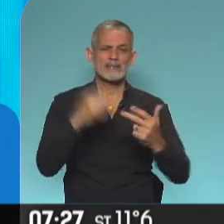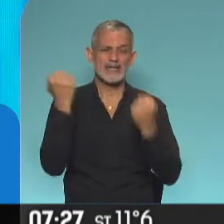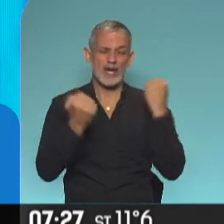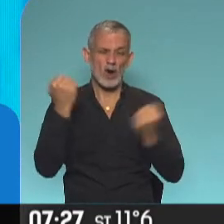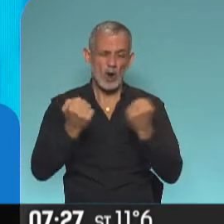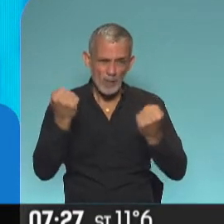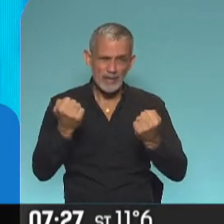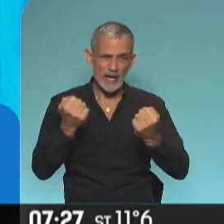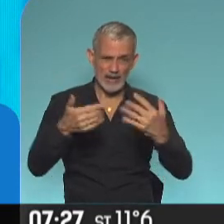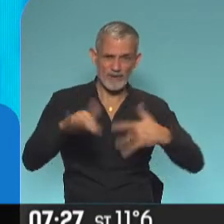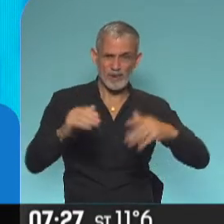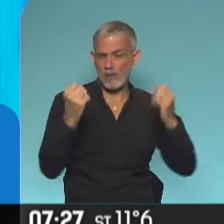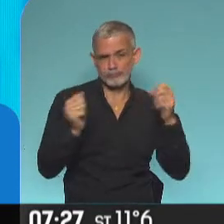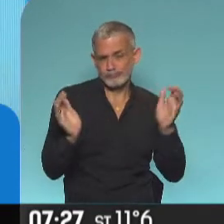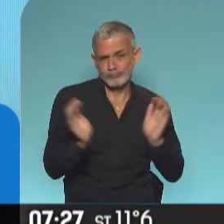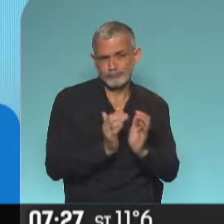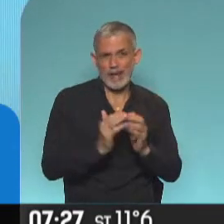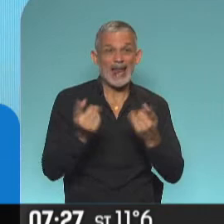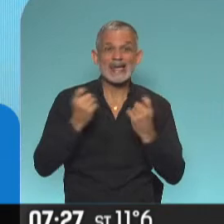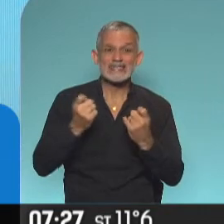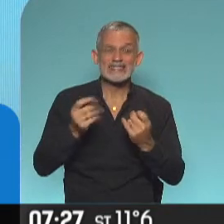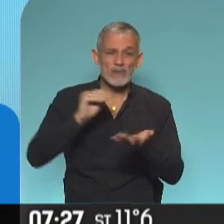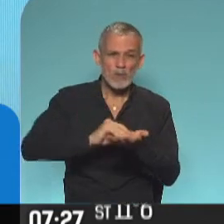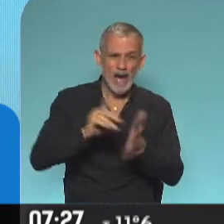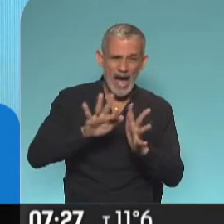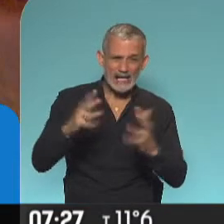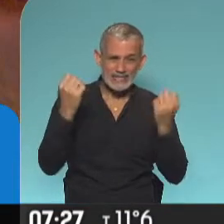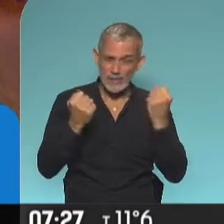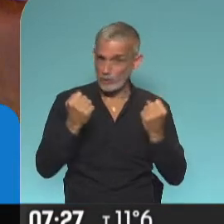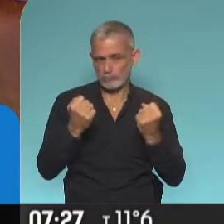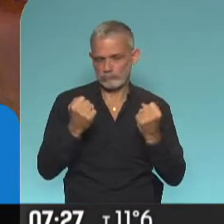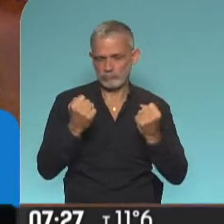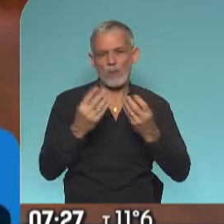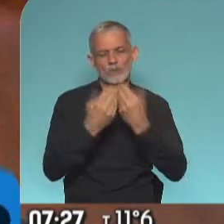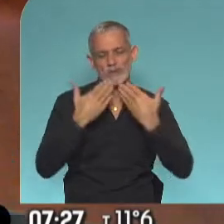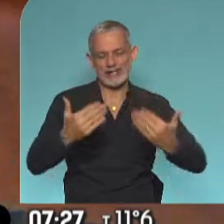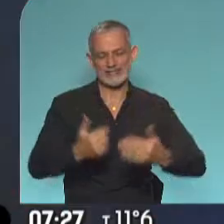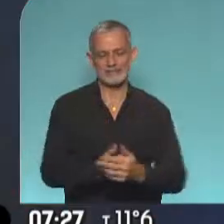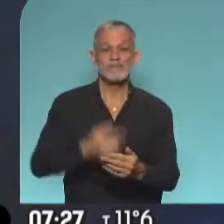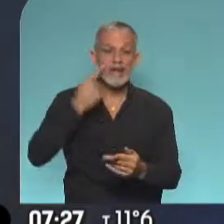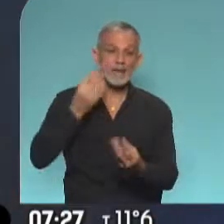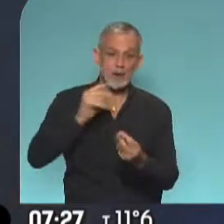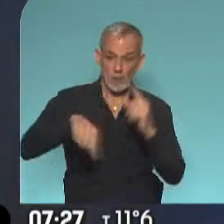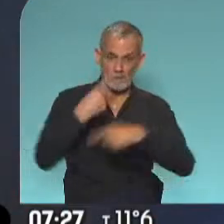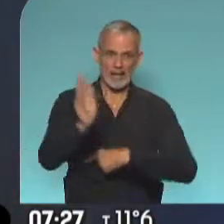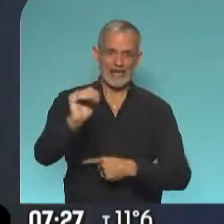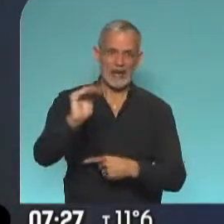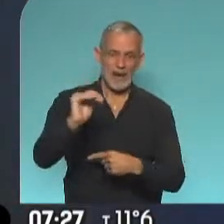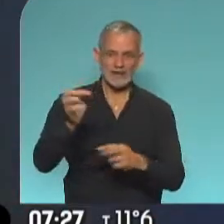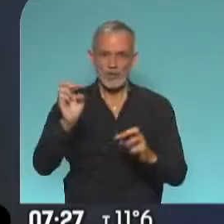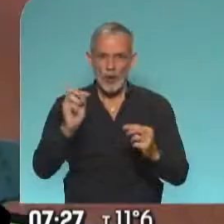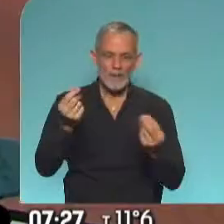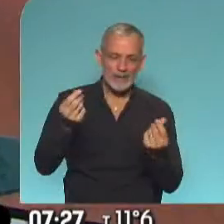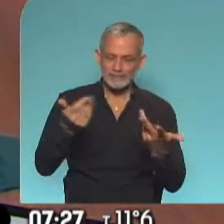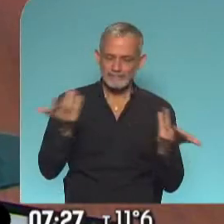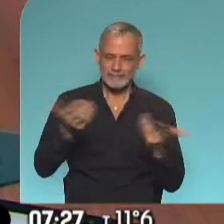que se va a contraer. Y dijo no necesitamos contraer más la economía. Flor, muchísimas gracias. Veremos cómo arranca mañana la jornada bursátil entonces.